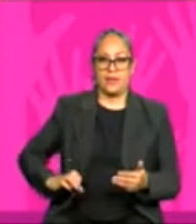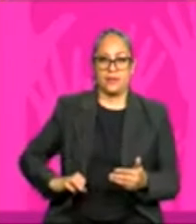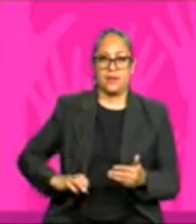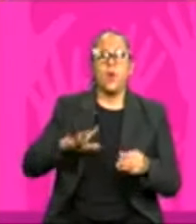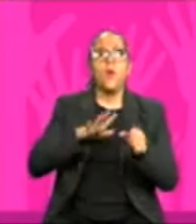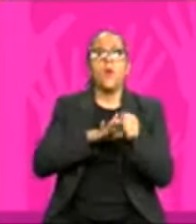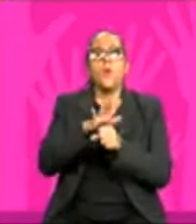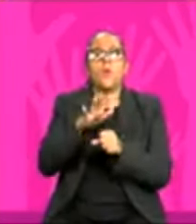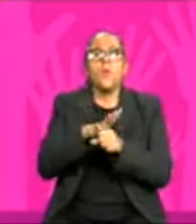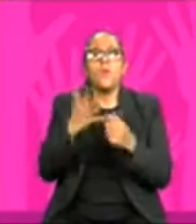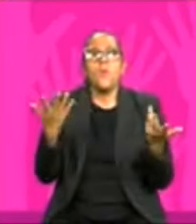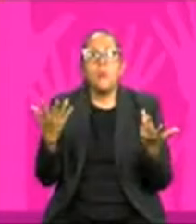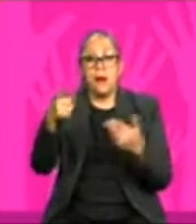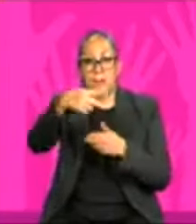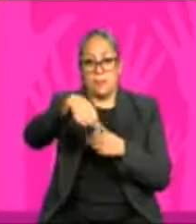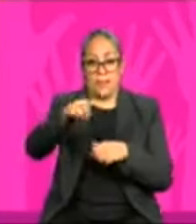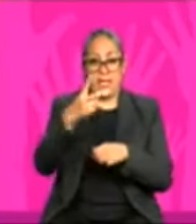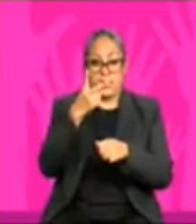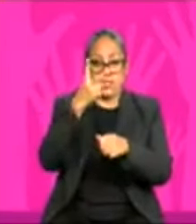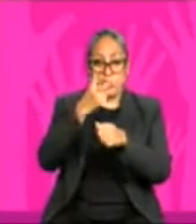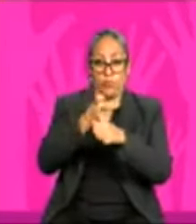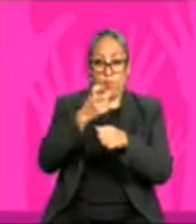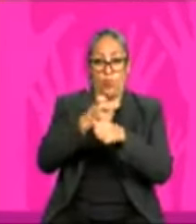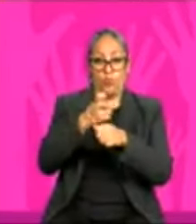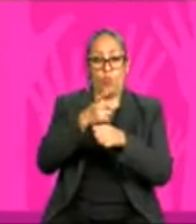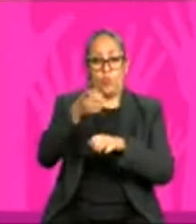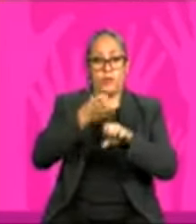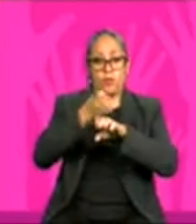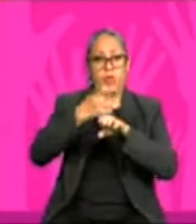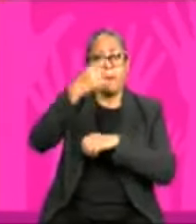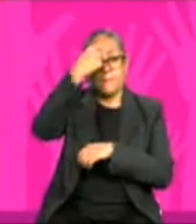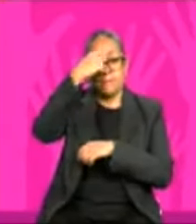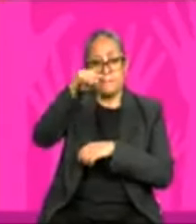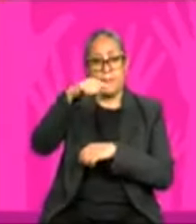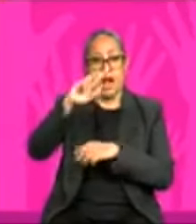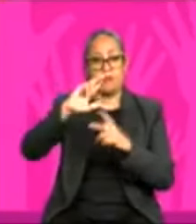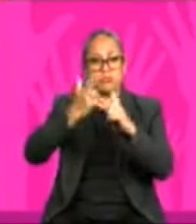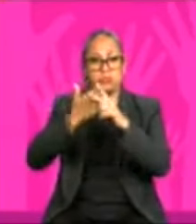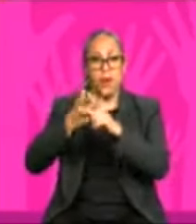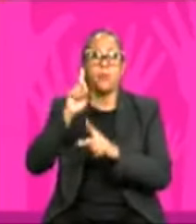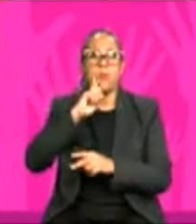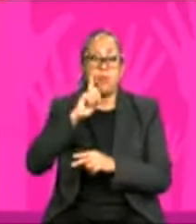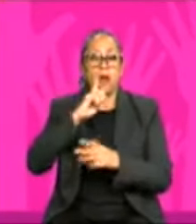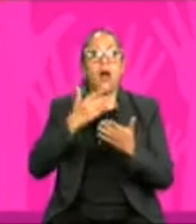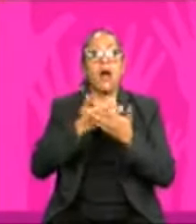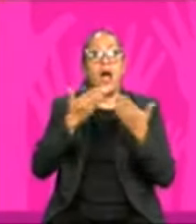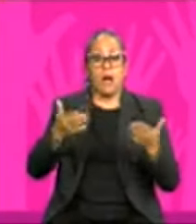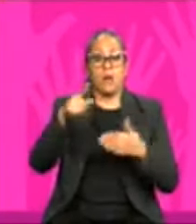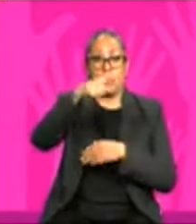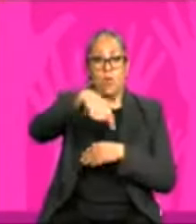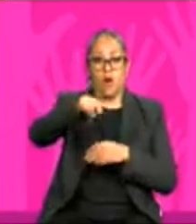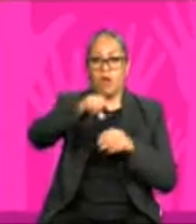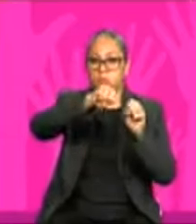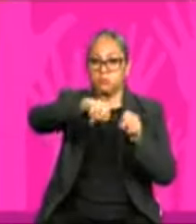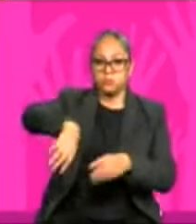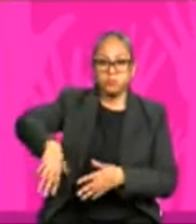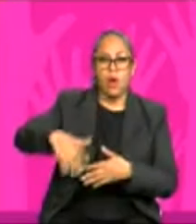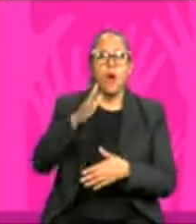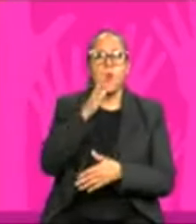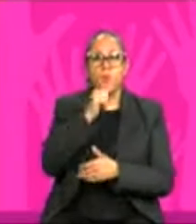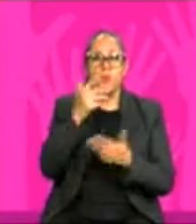piso de ser el estado con más feminicidios? ¿Cuál es la continuidad de tanto abandono y de tanta incapacidad